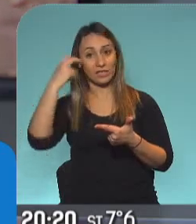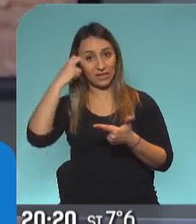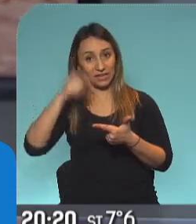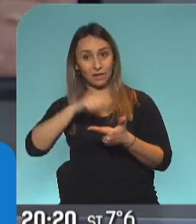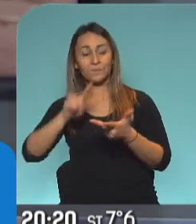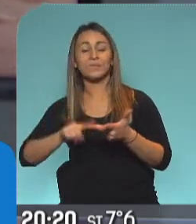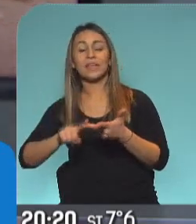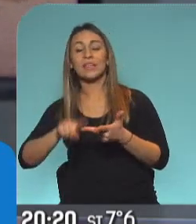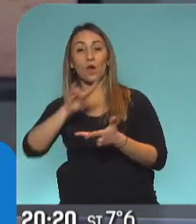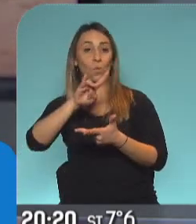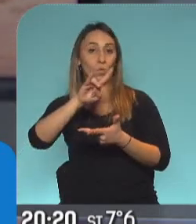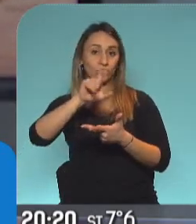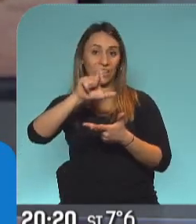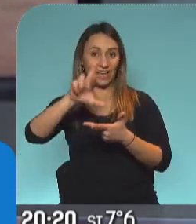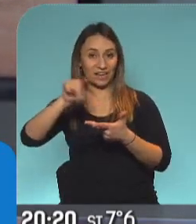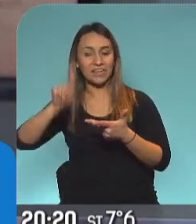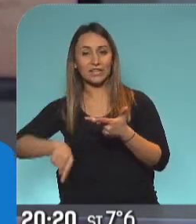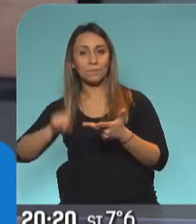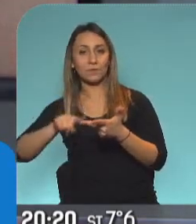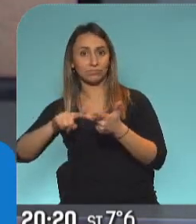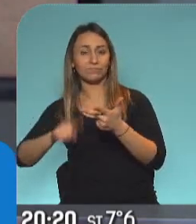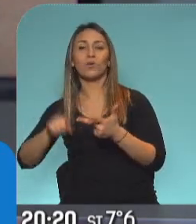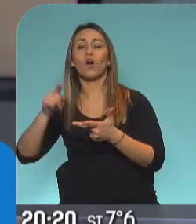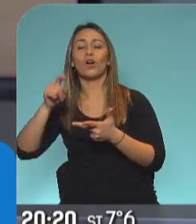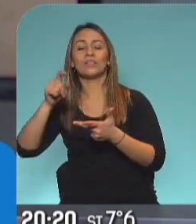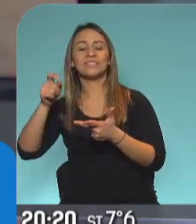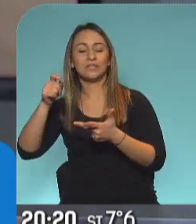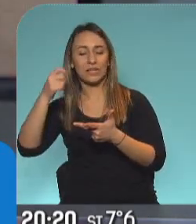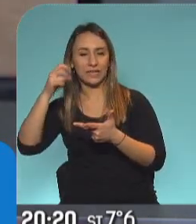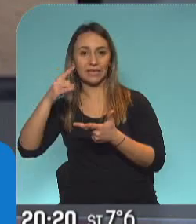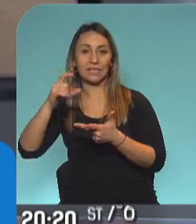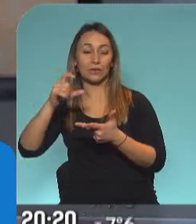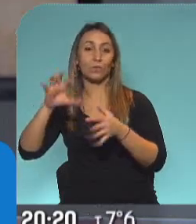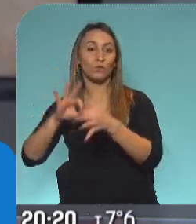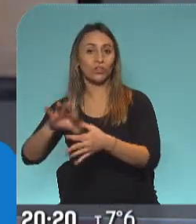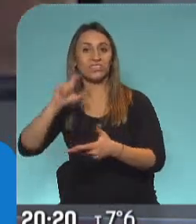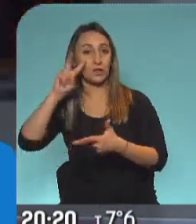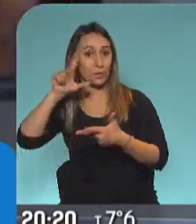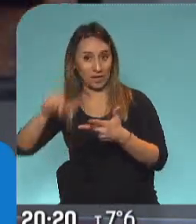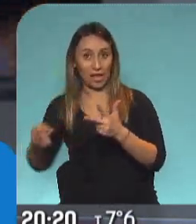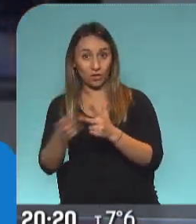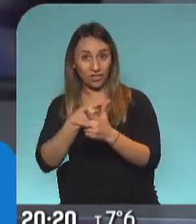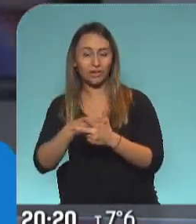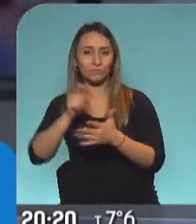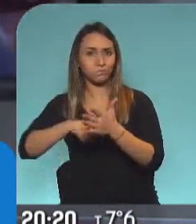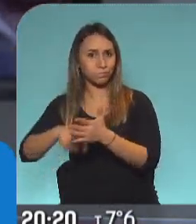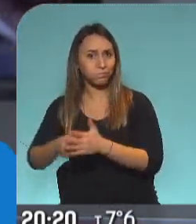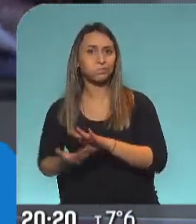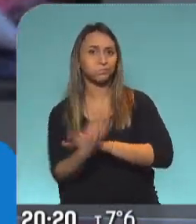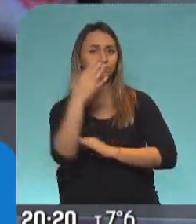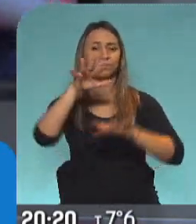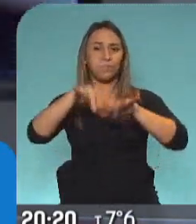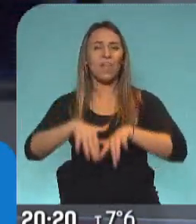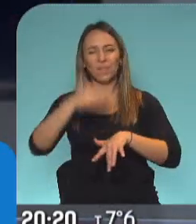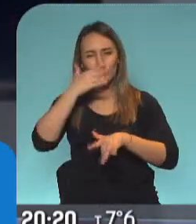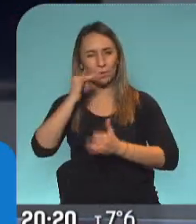Coalición Cívica. Llevaba esas 3 firmas, no era un comunicado cargado de firmas, y después vamos a entrar en ese sentido, qué pasó, cómo se elaboró,